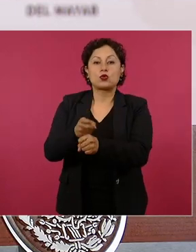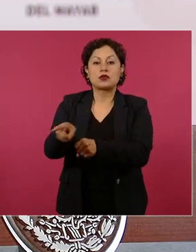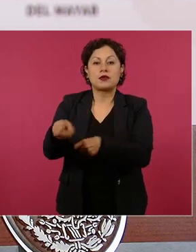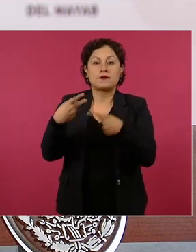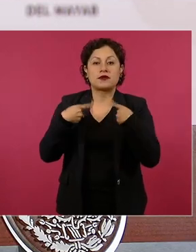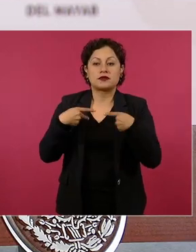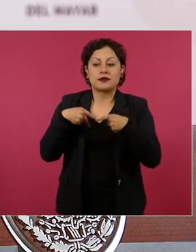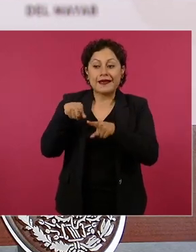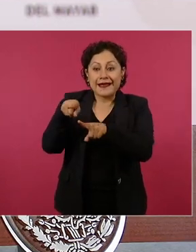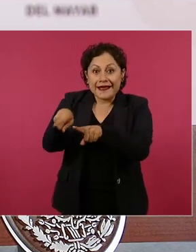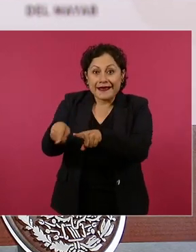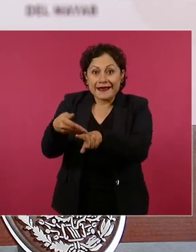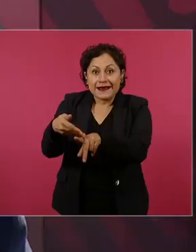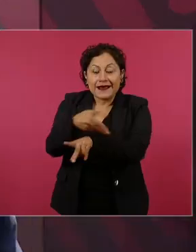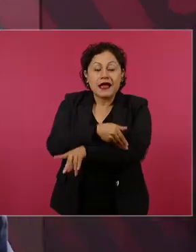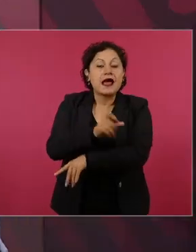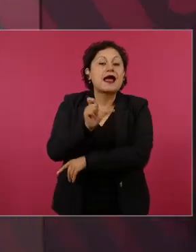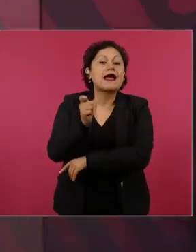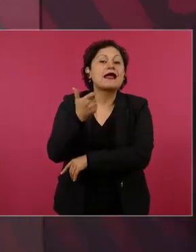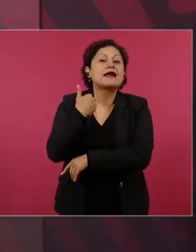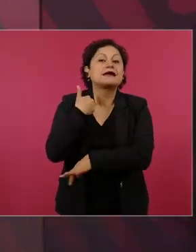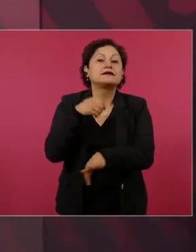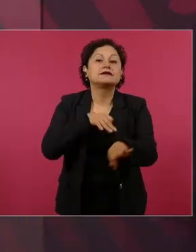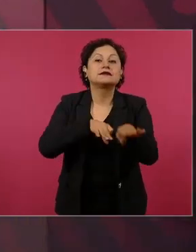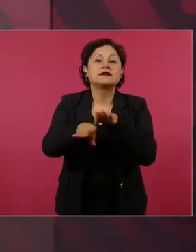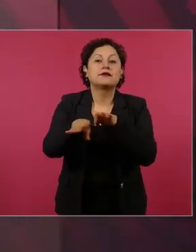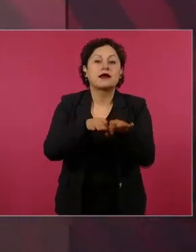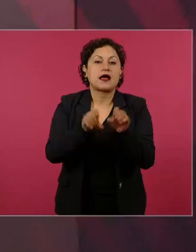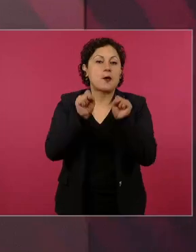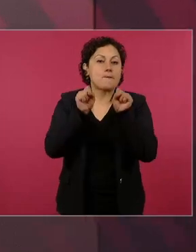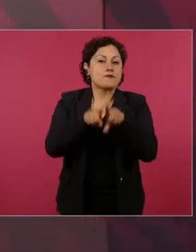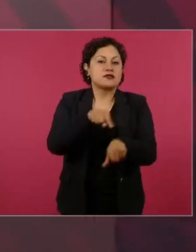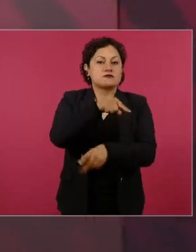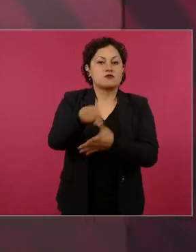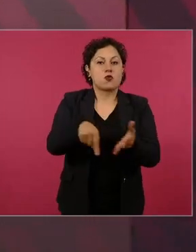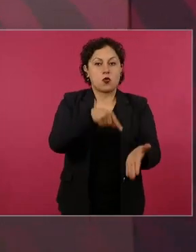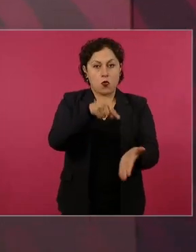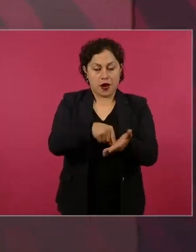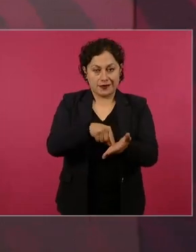agente del CISEN. Y García Luna va,